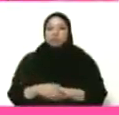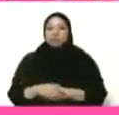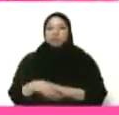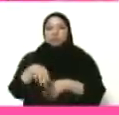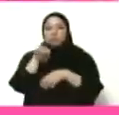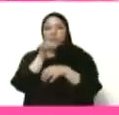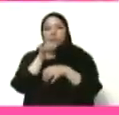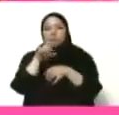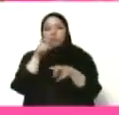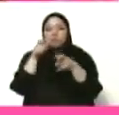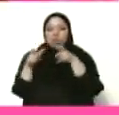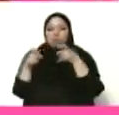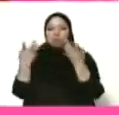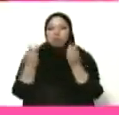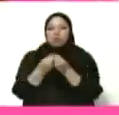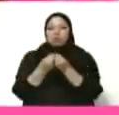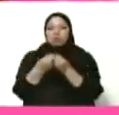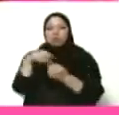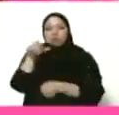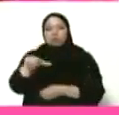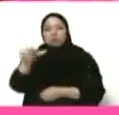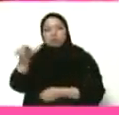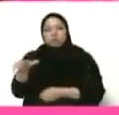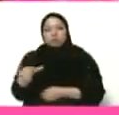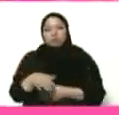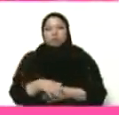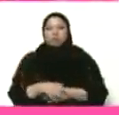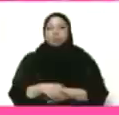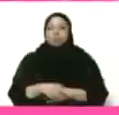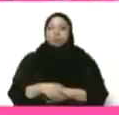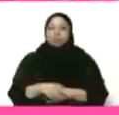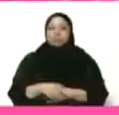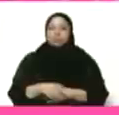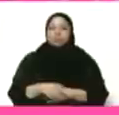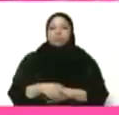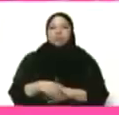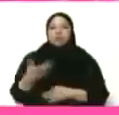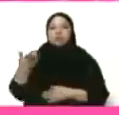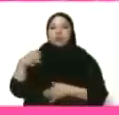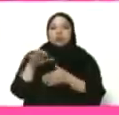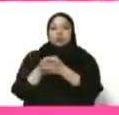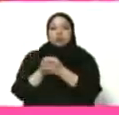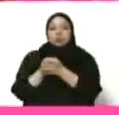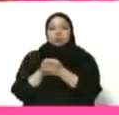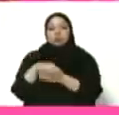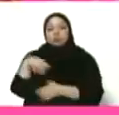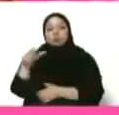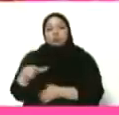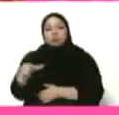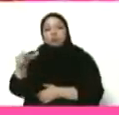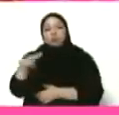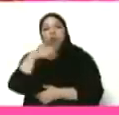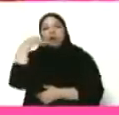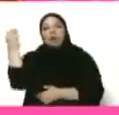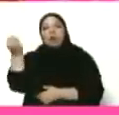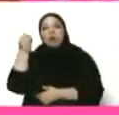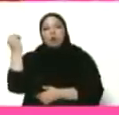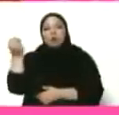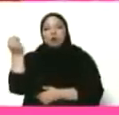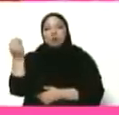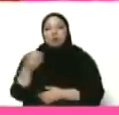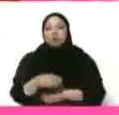es como la beta, la más grande beta de la mina, es la juventud.